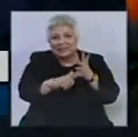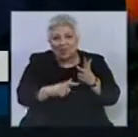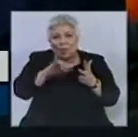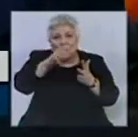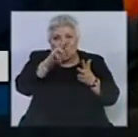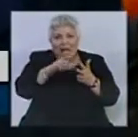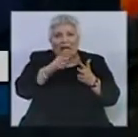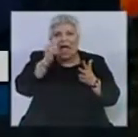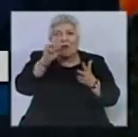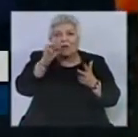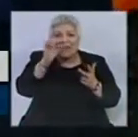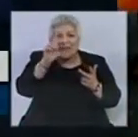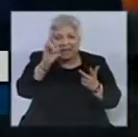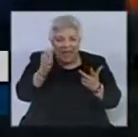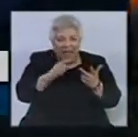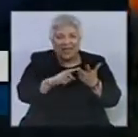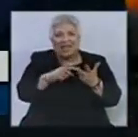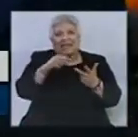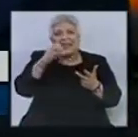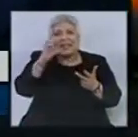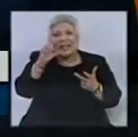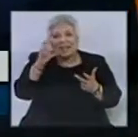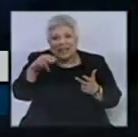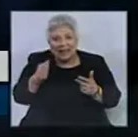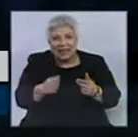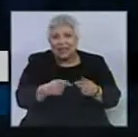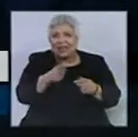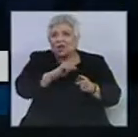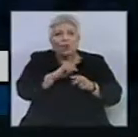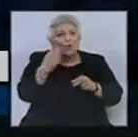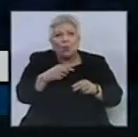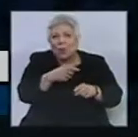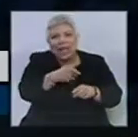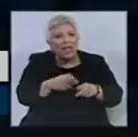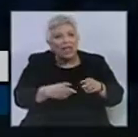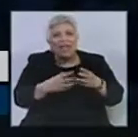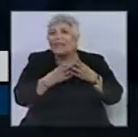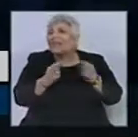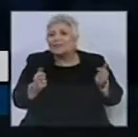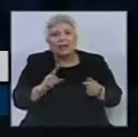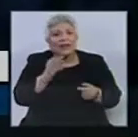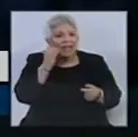lugares siempre has estado que seguirá viviendo estos miedos